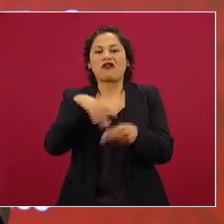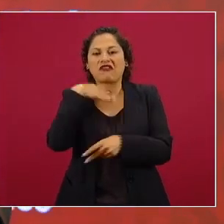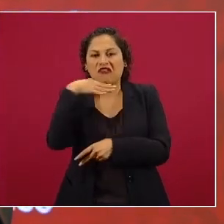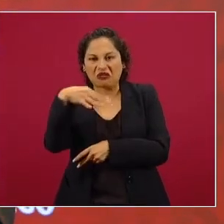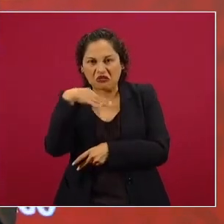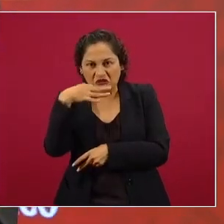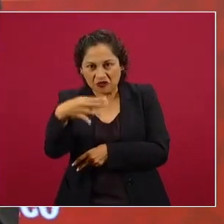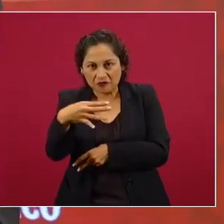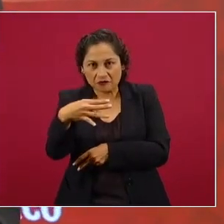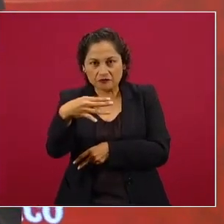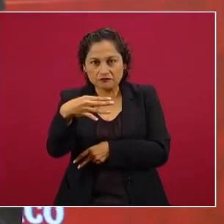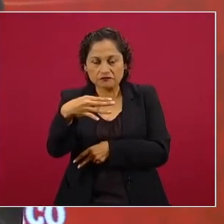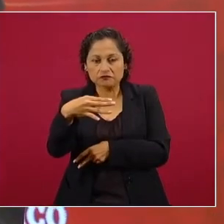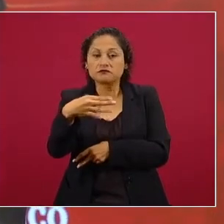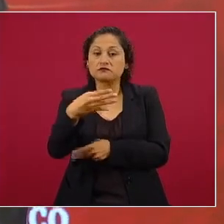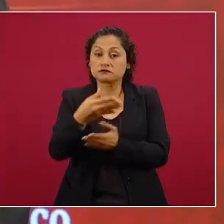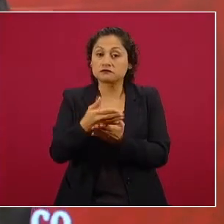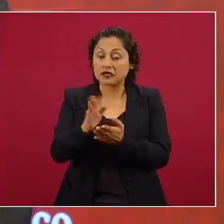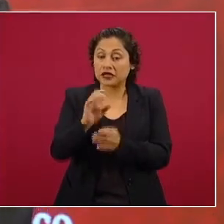es que